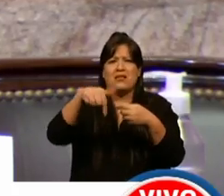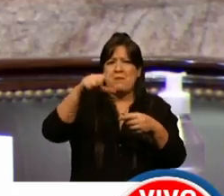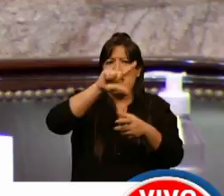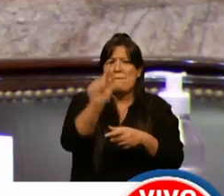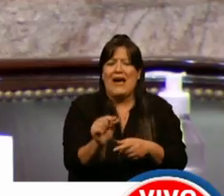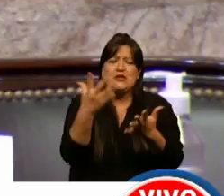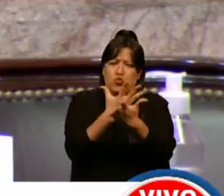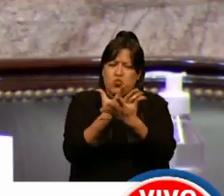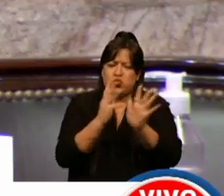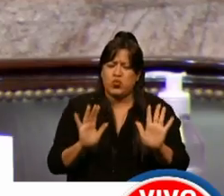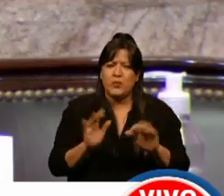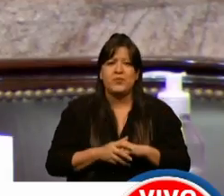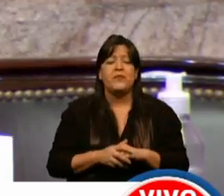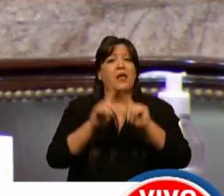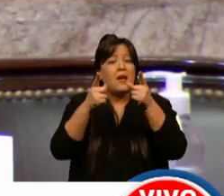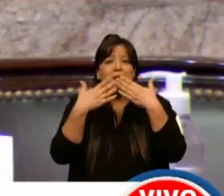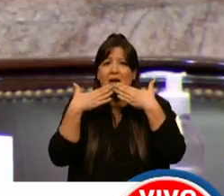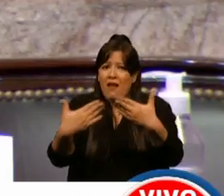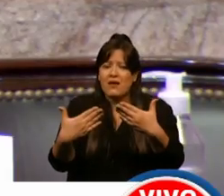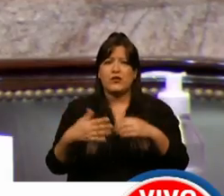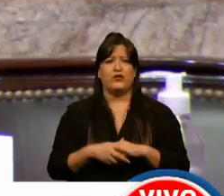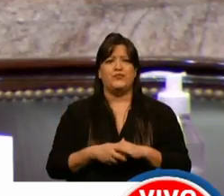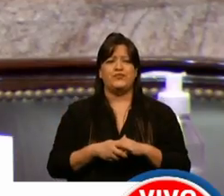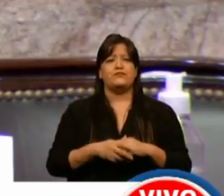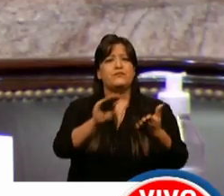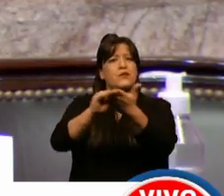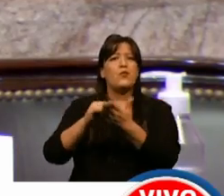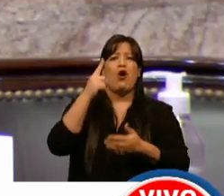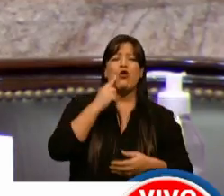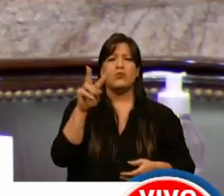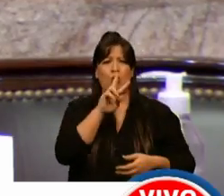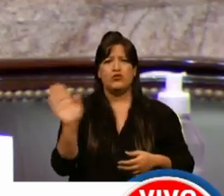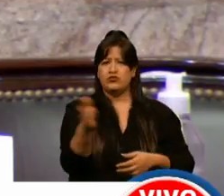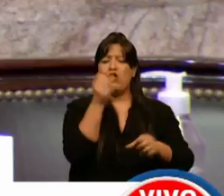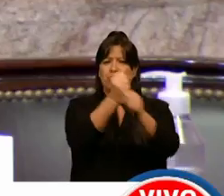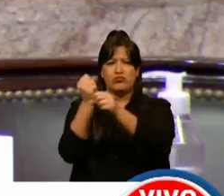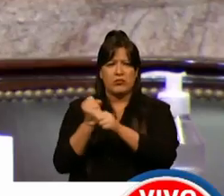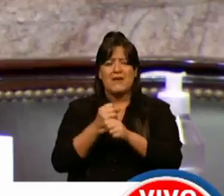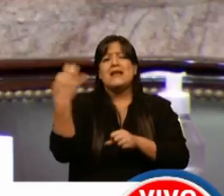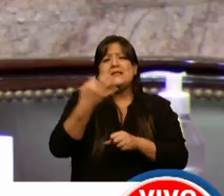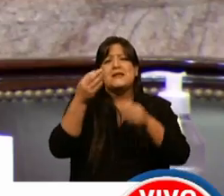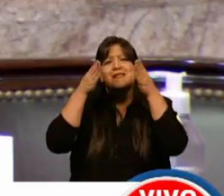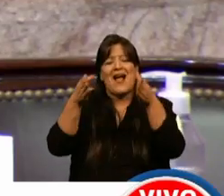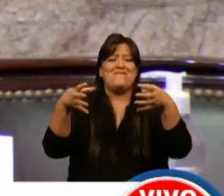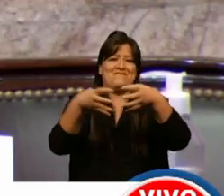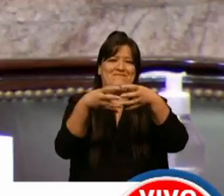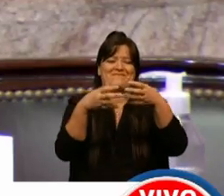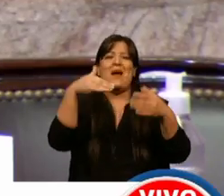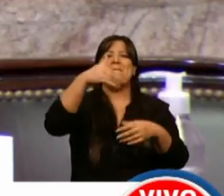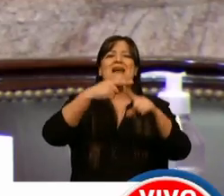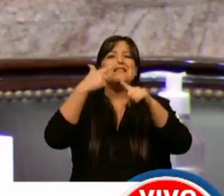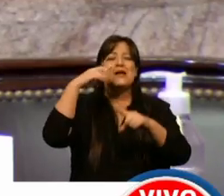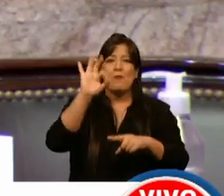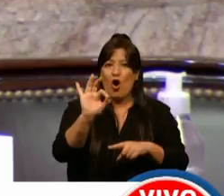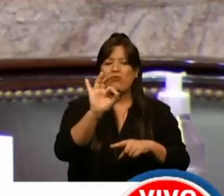quiero agradecer los legisladores legisladores que han trabajado especialmente al presidente de nuestro bloque a máximo kirchner